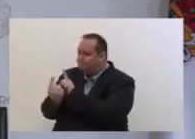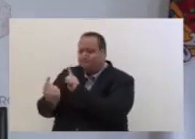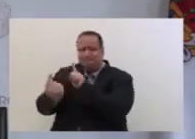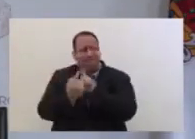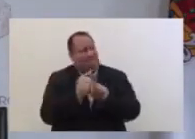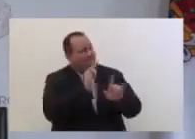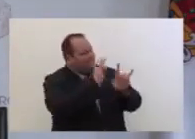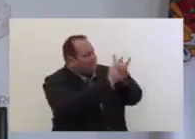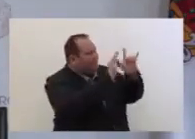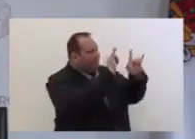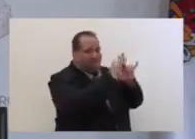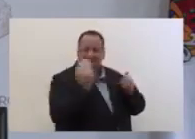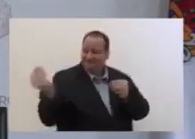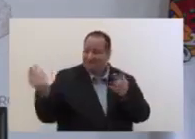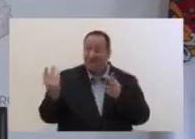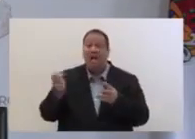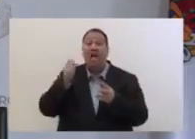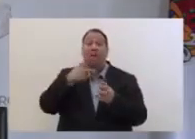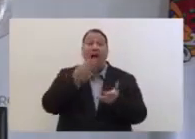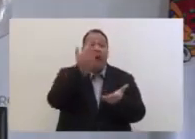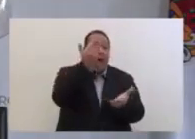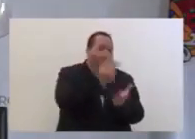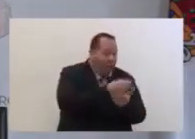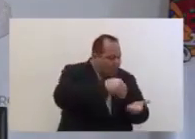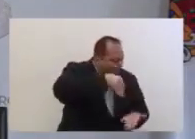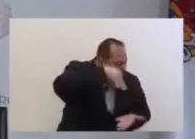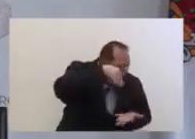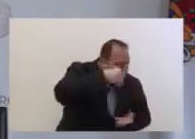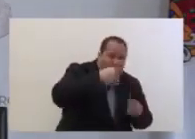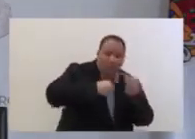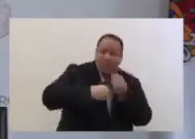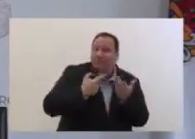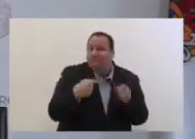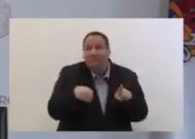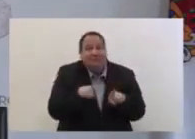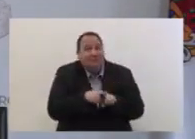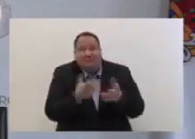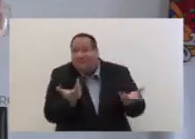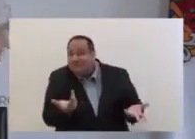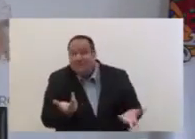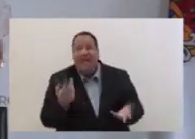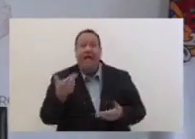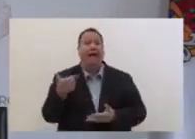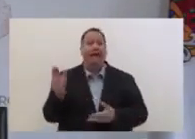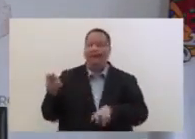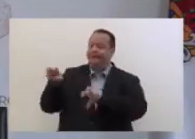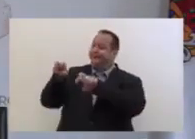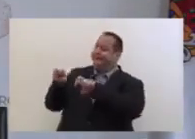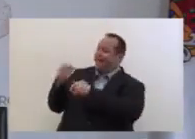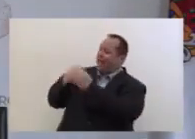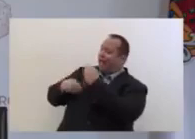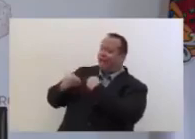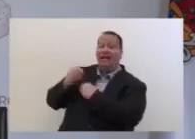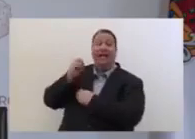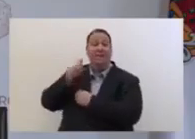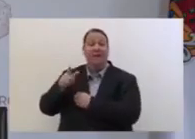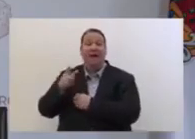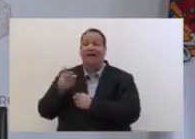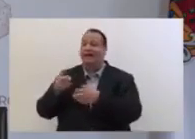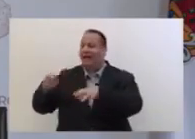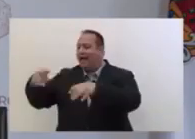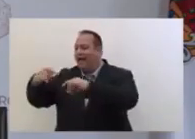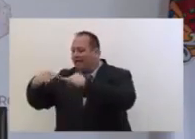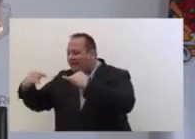muestras de afecto, como lo mismo voy a los tacos, como lo mismo voy a un restaurantito, como lo mismo voy a una